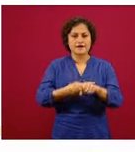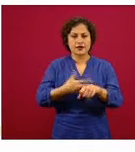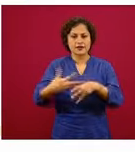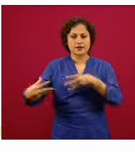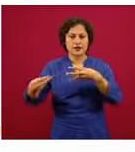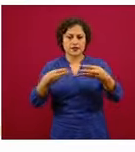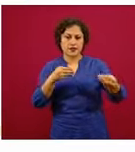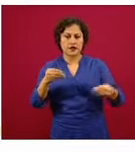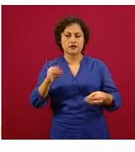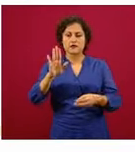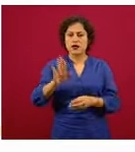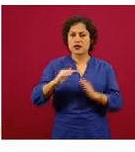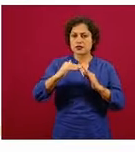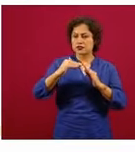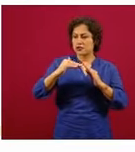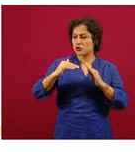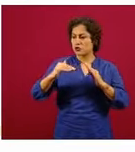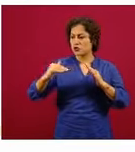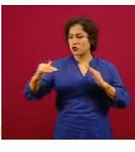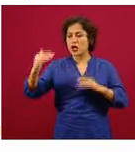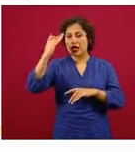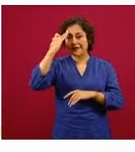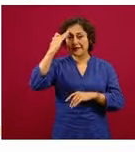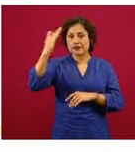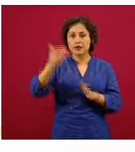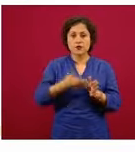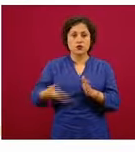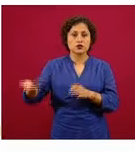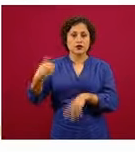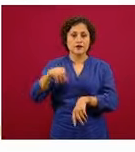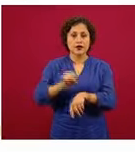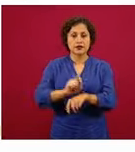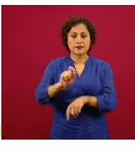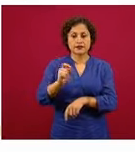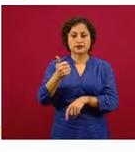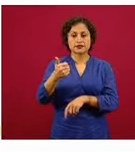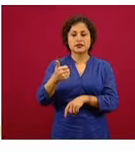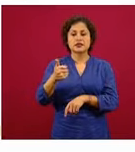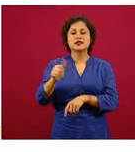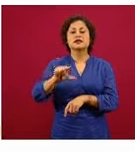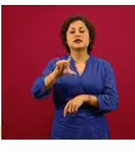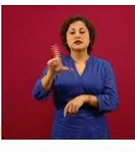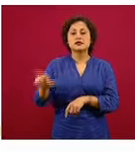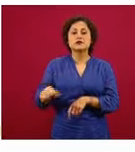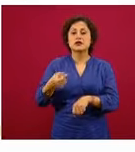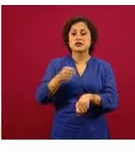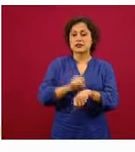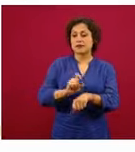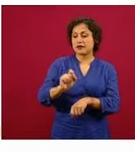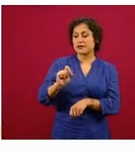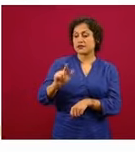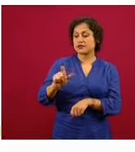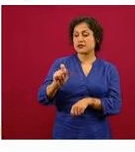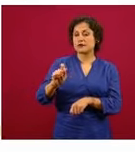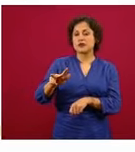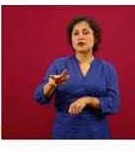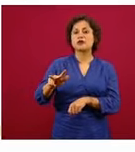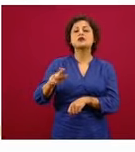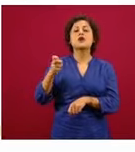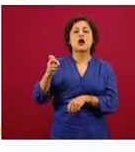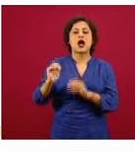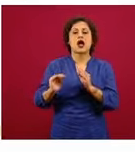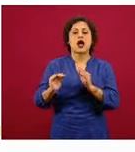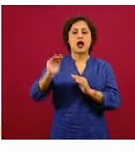generando más bien una meseta prolongada hasta la semana 26, pero luego en la semana 27 y 28 un incremento y una